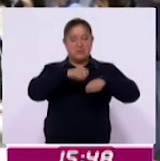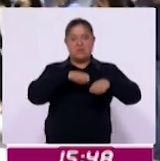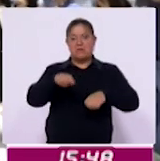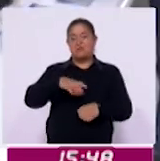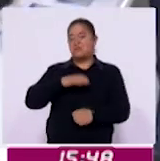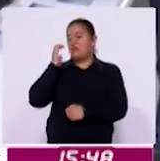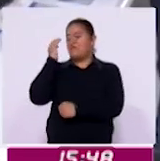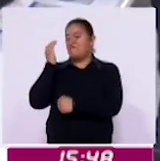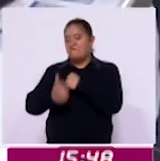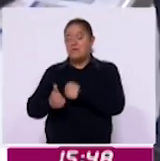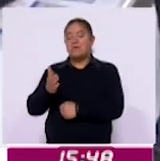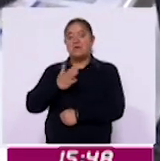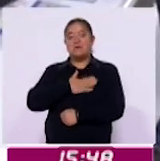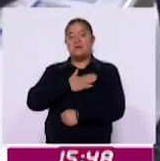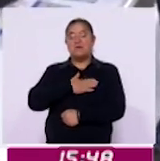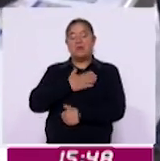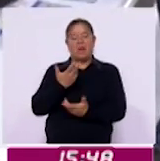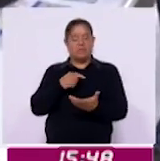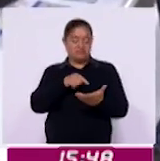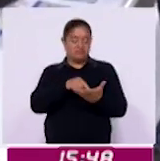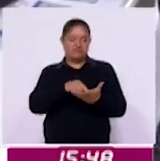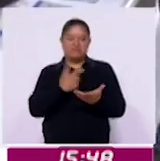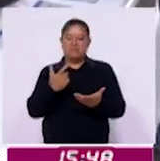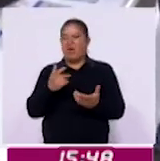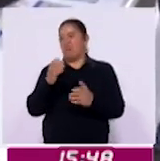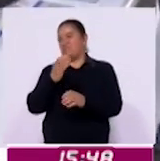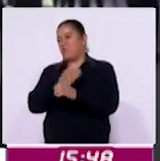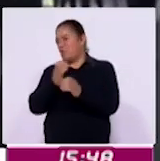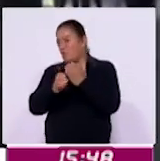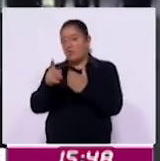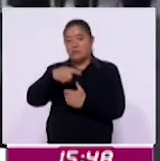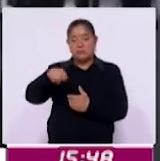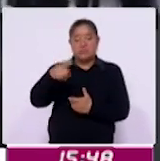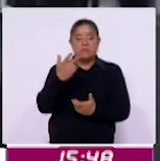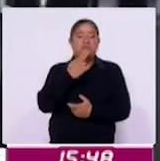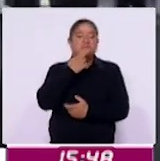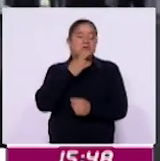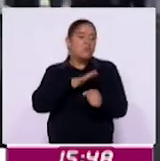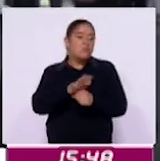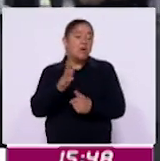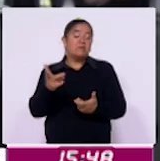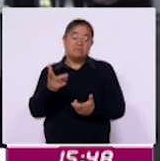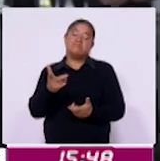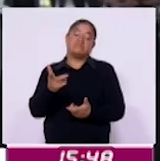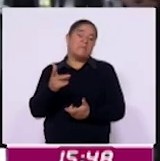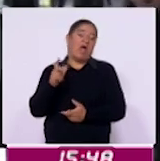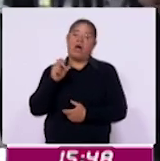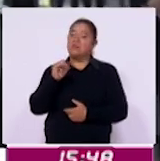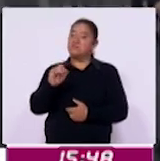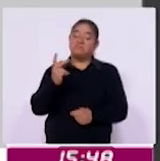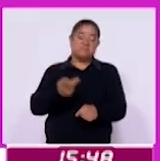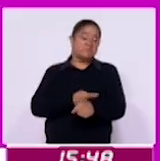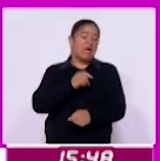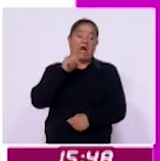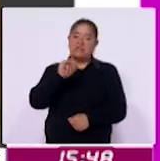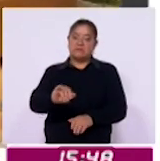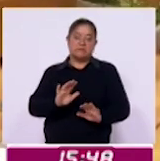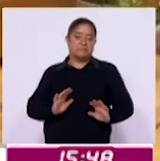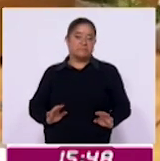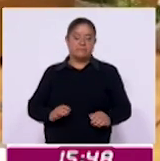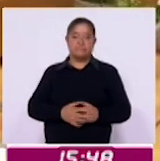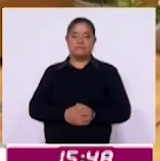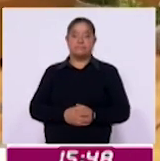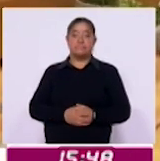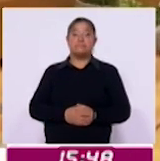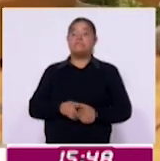cómo funcionan nuestros dispositivos es un cambio de juego en términos de... y va a suceder tan rápido. Una